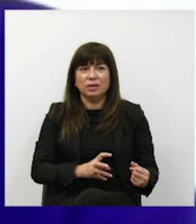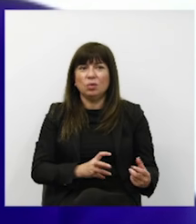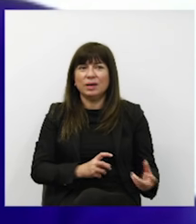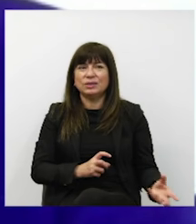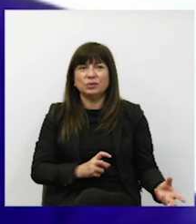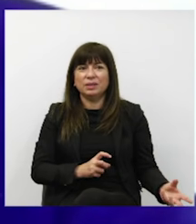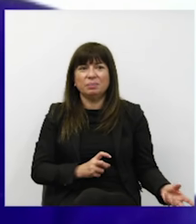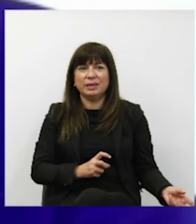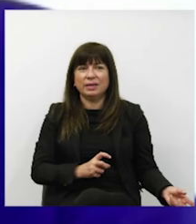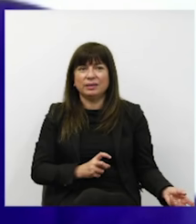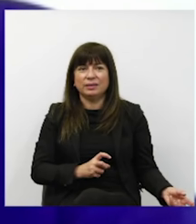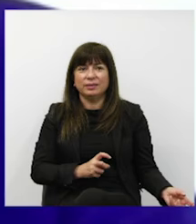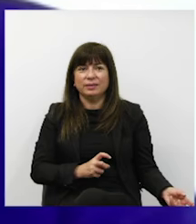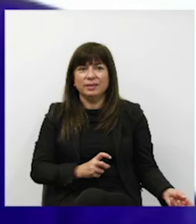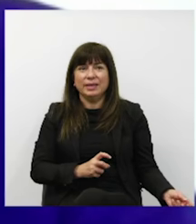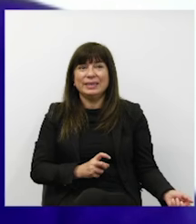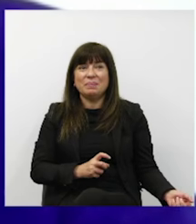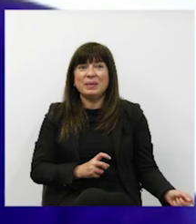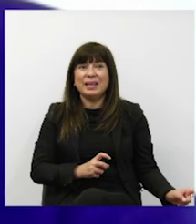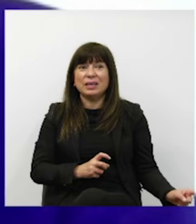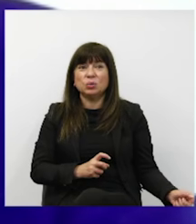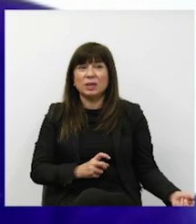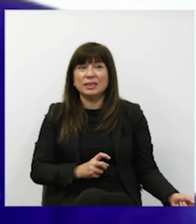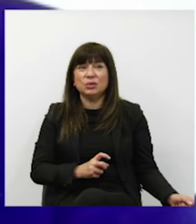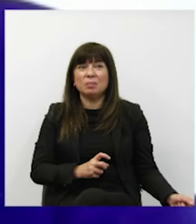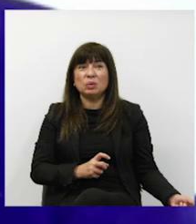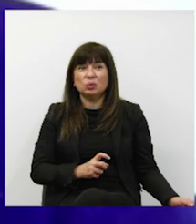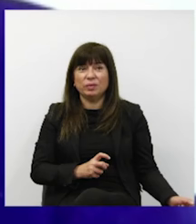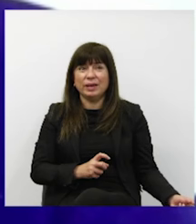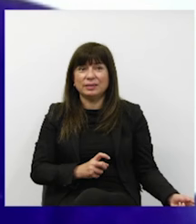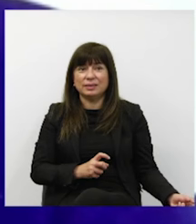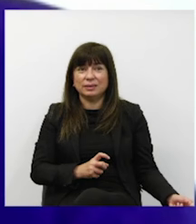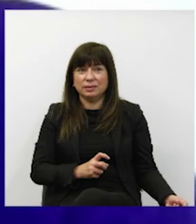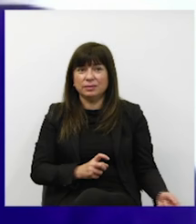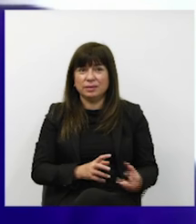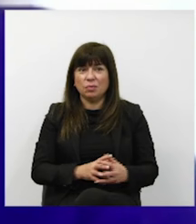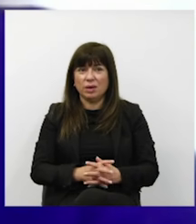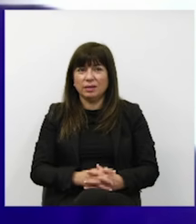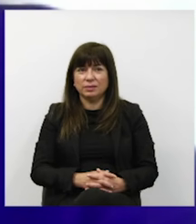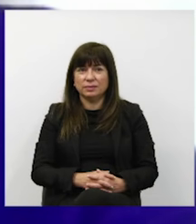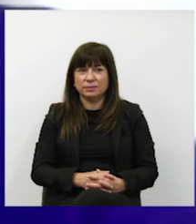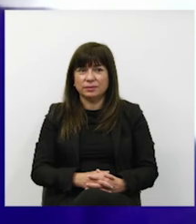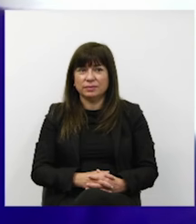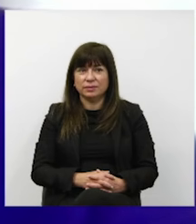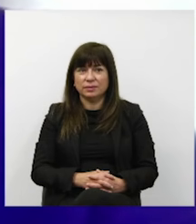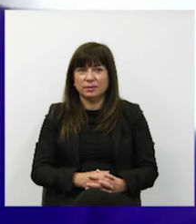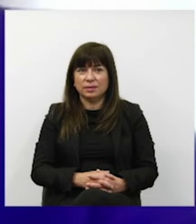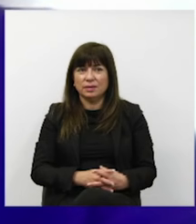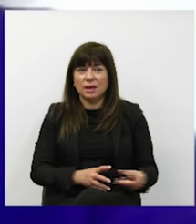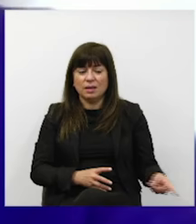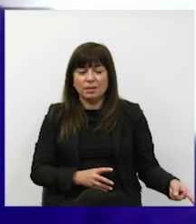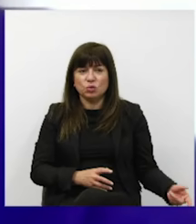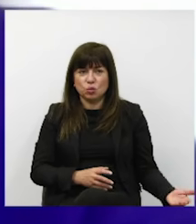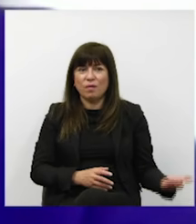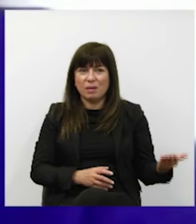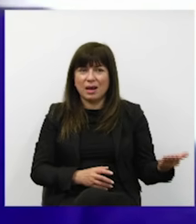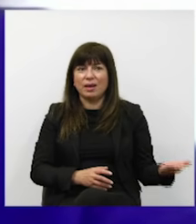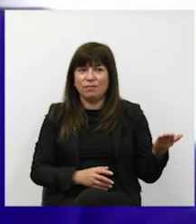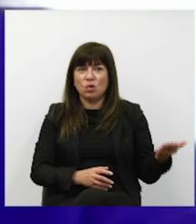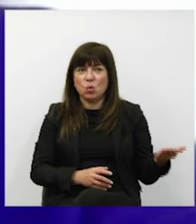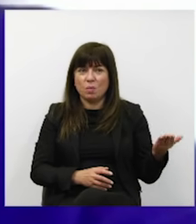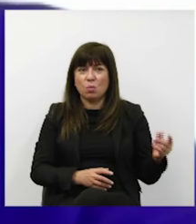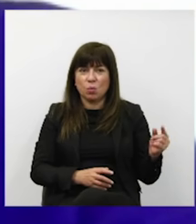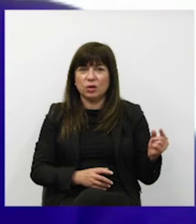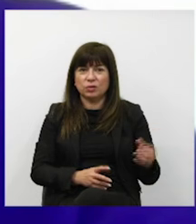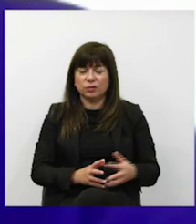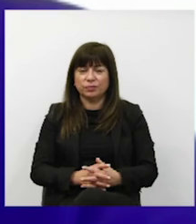se vota por personas. Porque cuando tú votas por personas, y eso de hecho lo propuso la centro-derecha con motivo